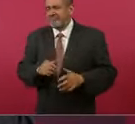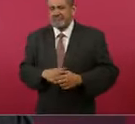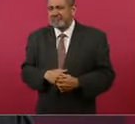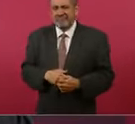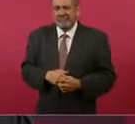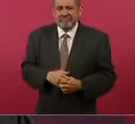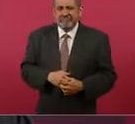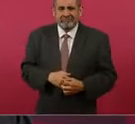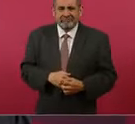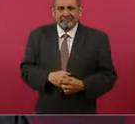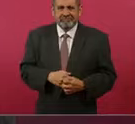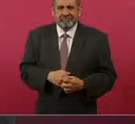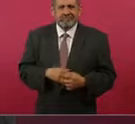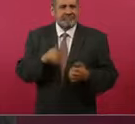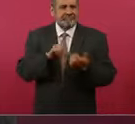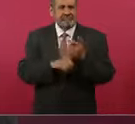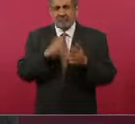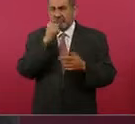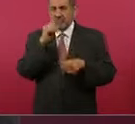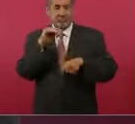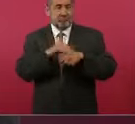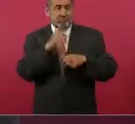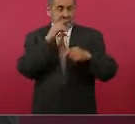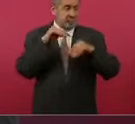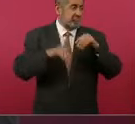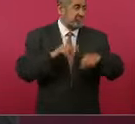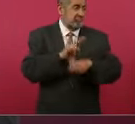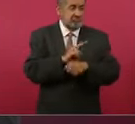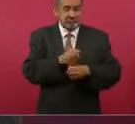con la policía, ¿no?